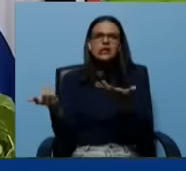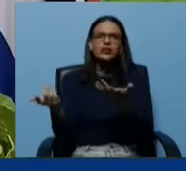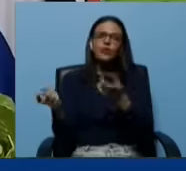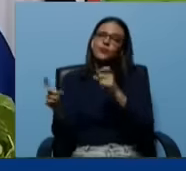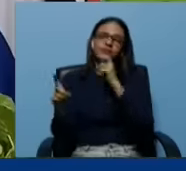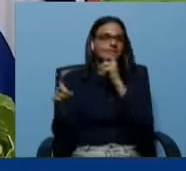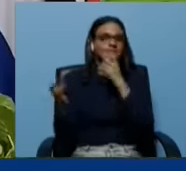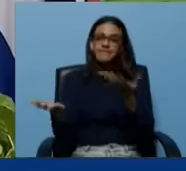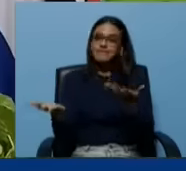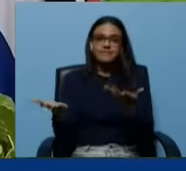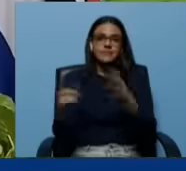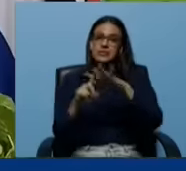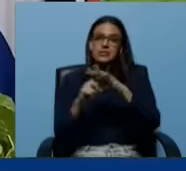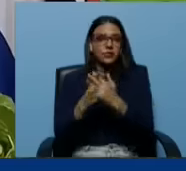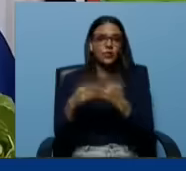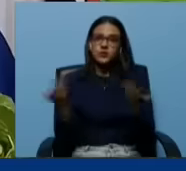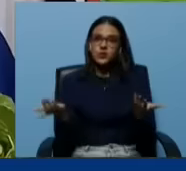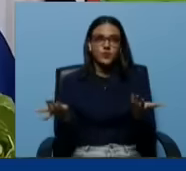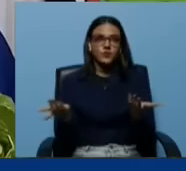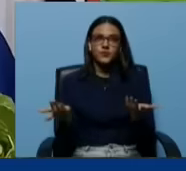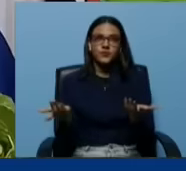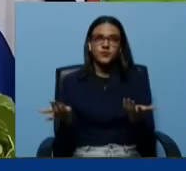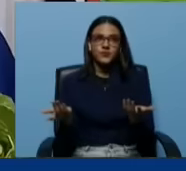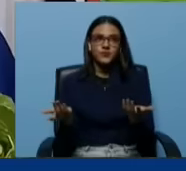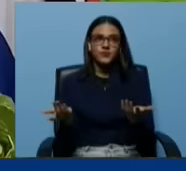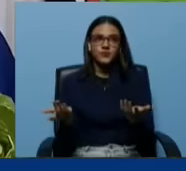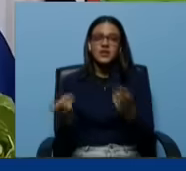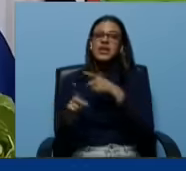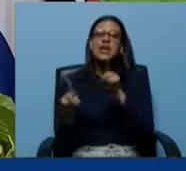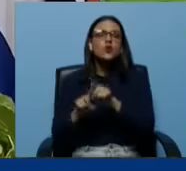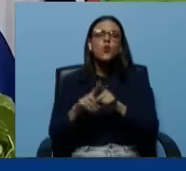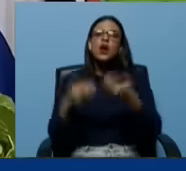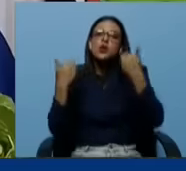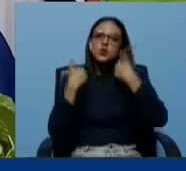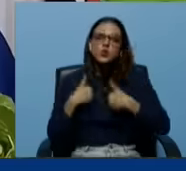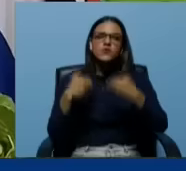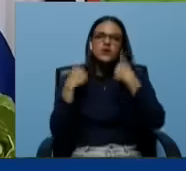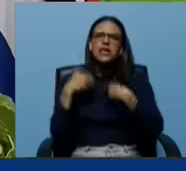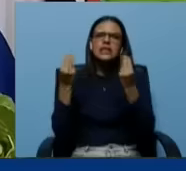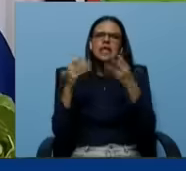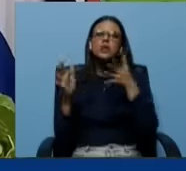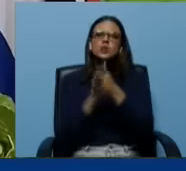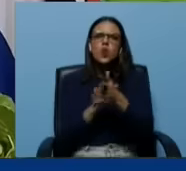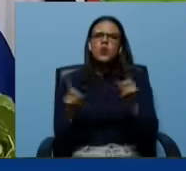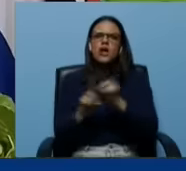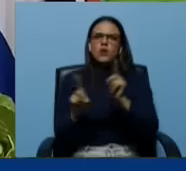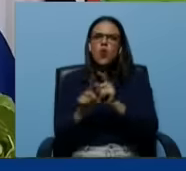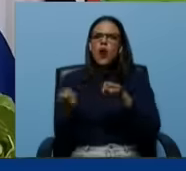pequeña y ya sufriendo el bloqueo.